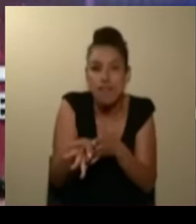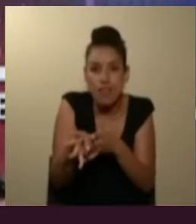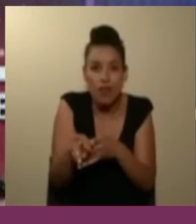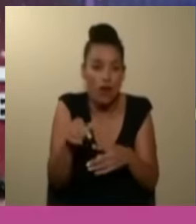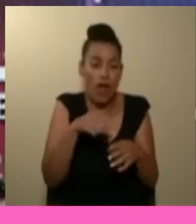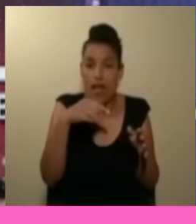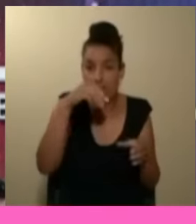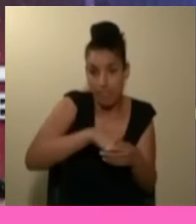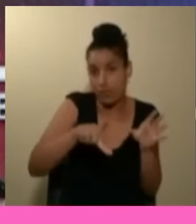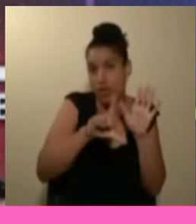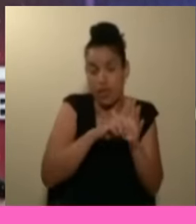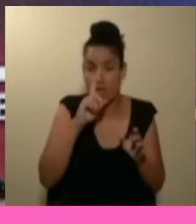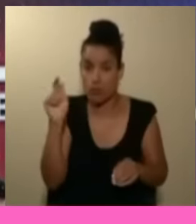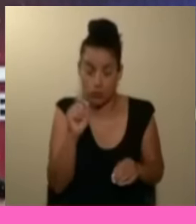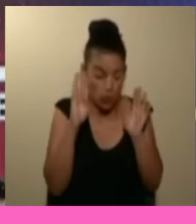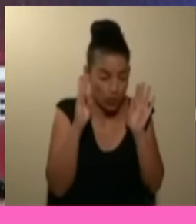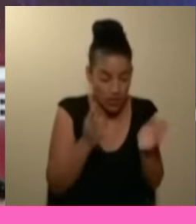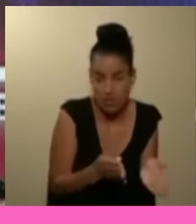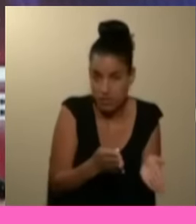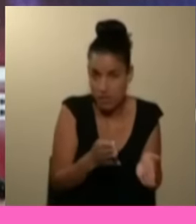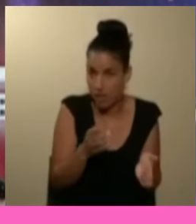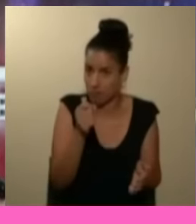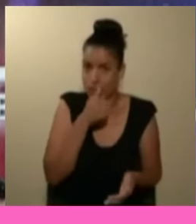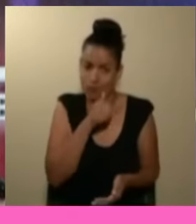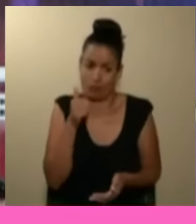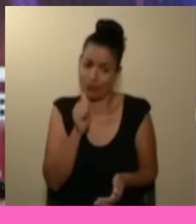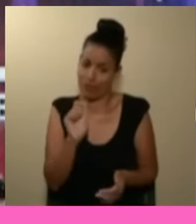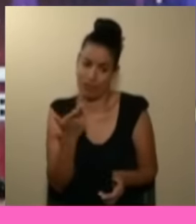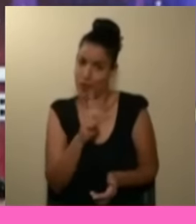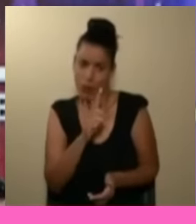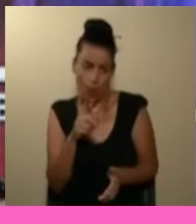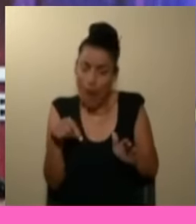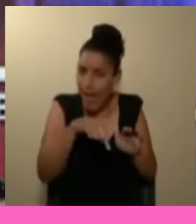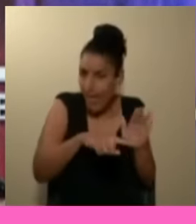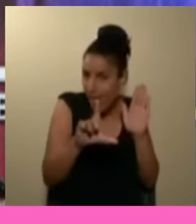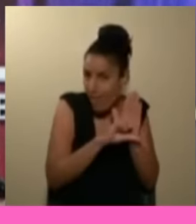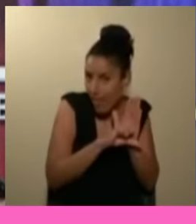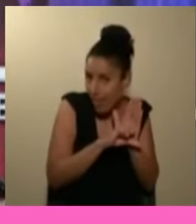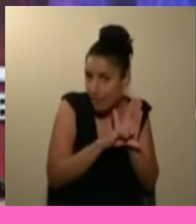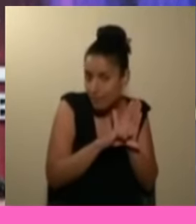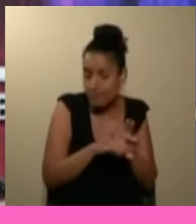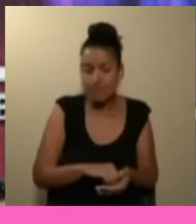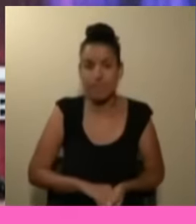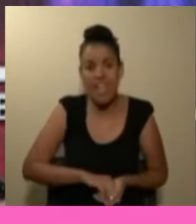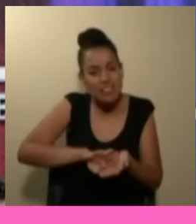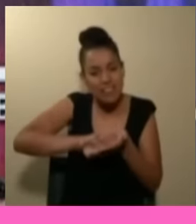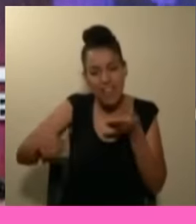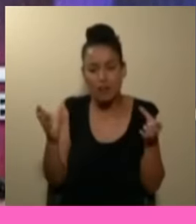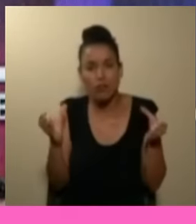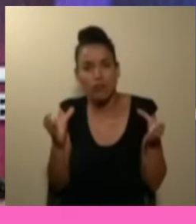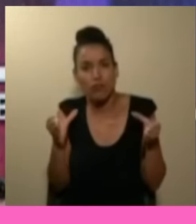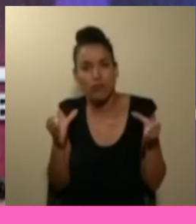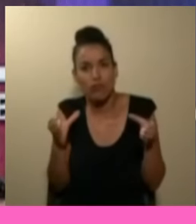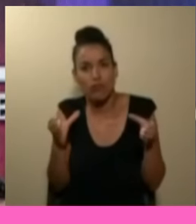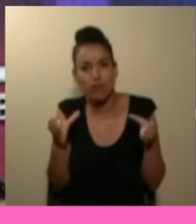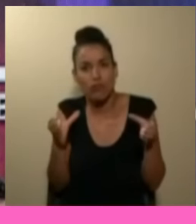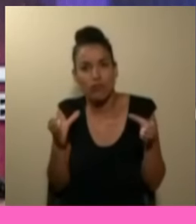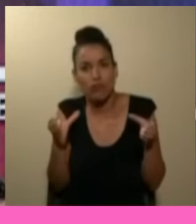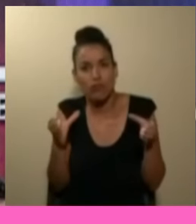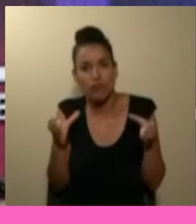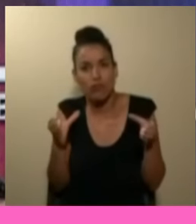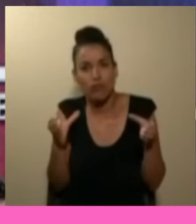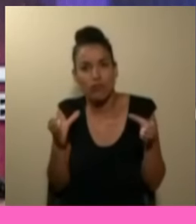mucho, pero nada de lo que falta lo hallarán en la LUC. Eliminar los consejos. En realidad lo que se